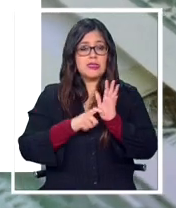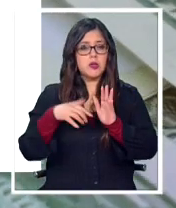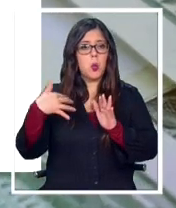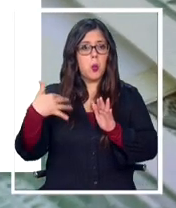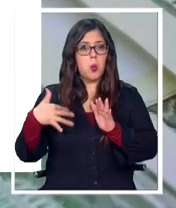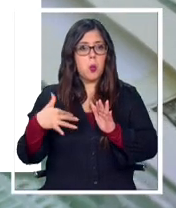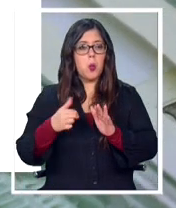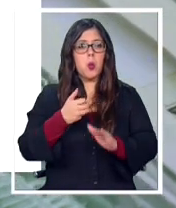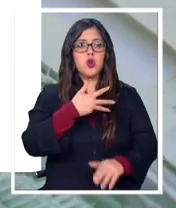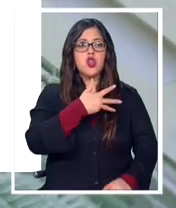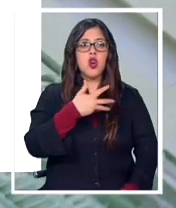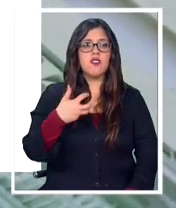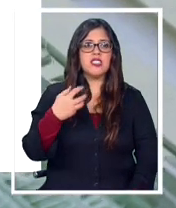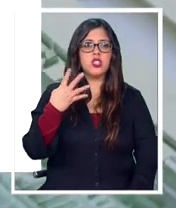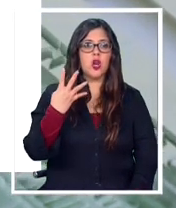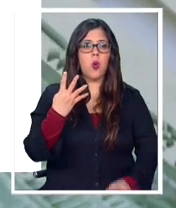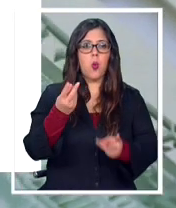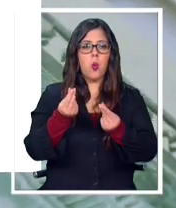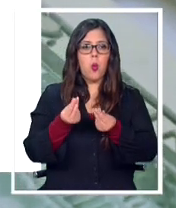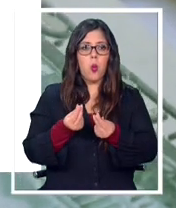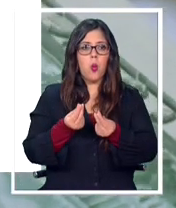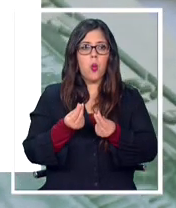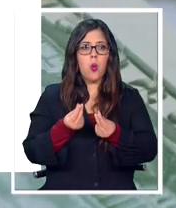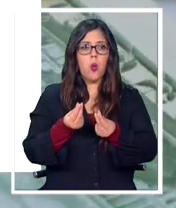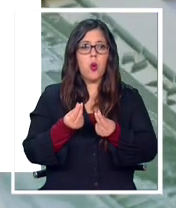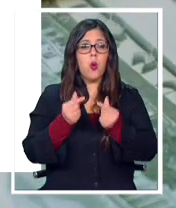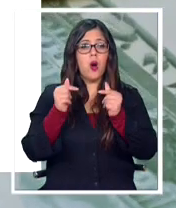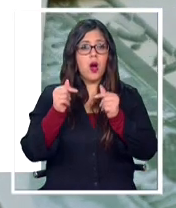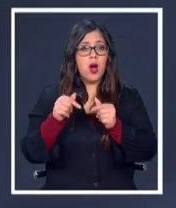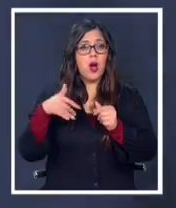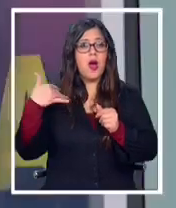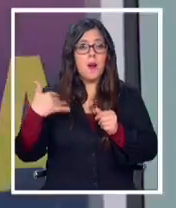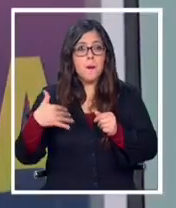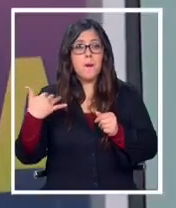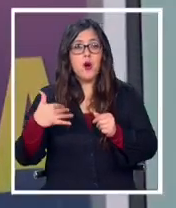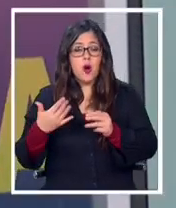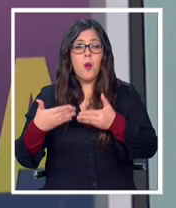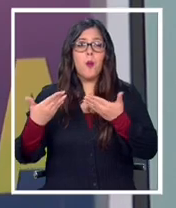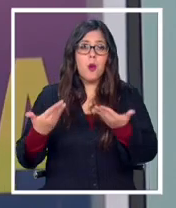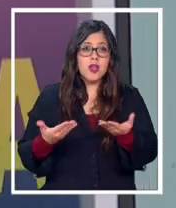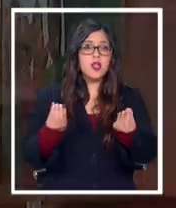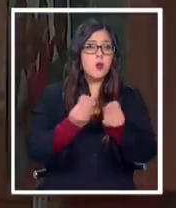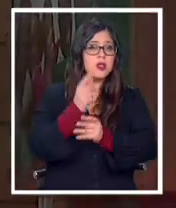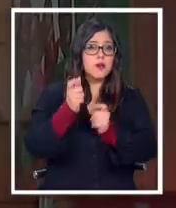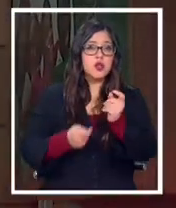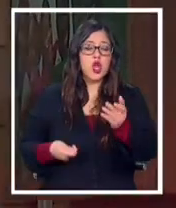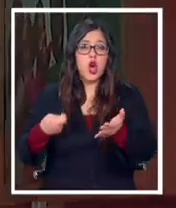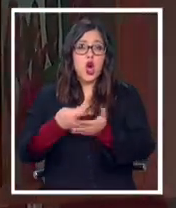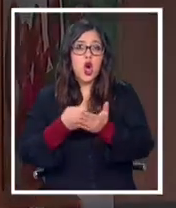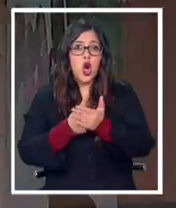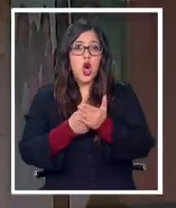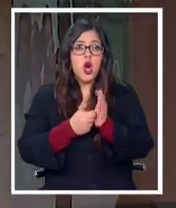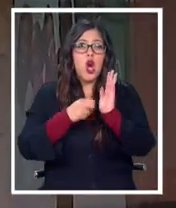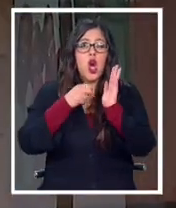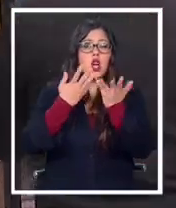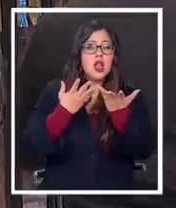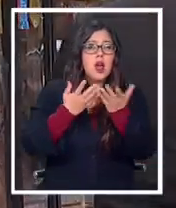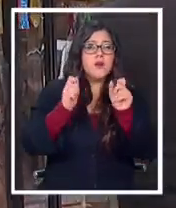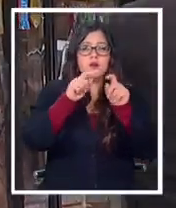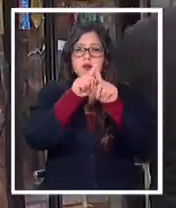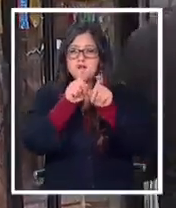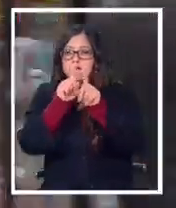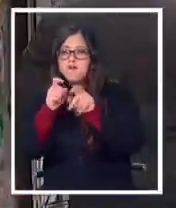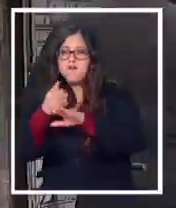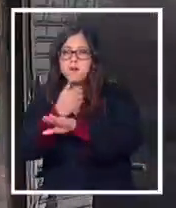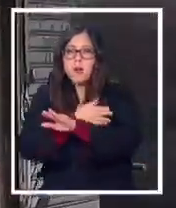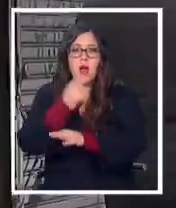histórico, 904 pesos. Una variación significativa, por eso varios compradores cotizaban antes de tomar